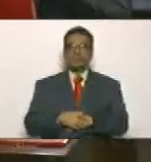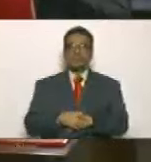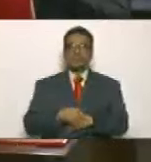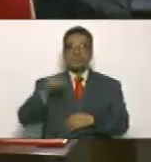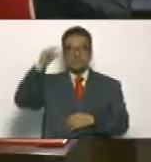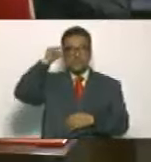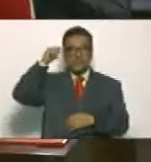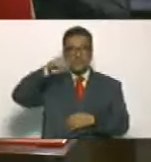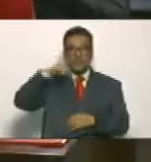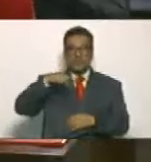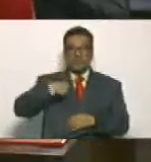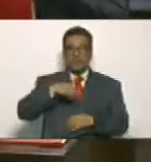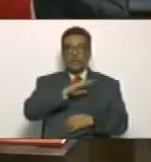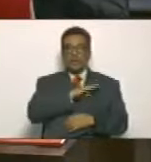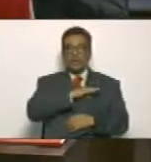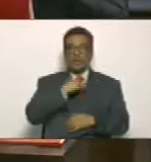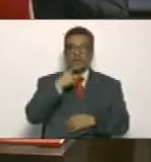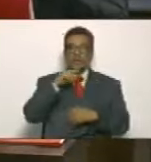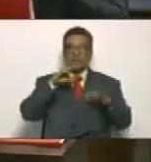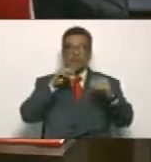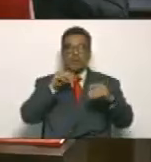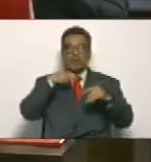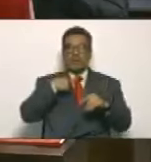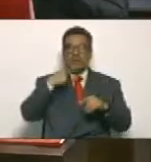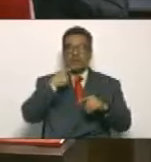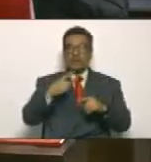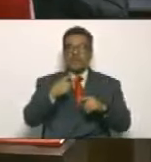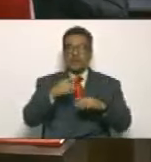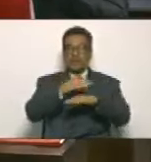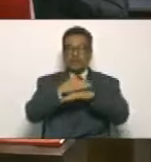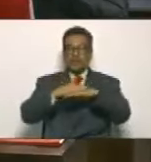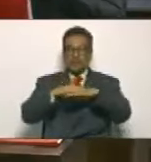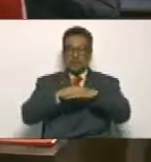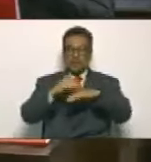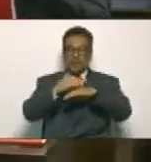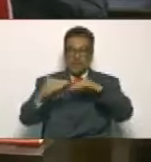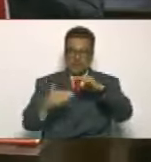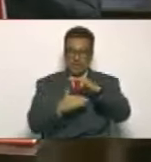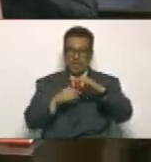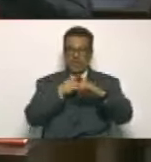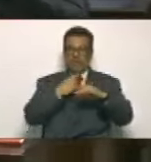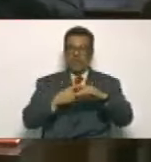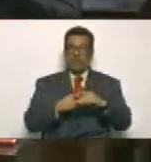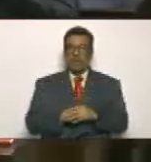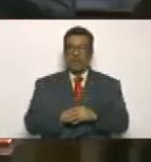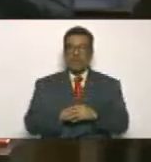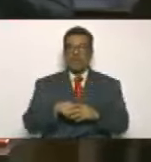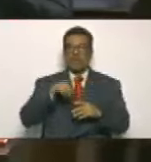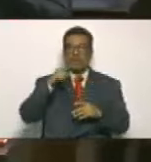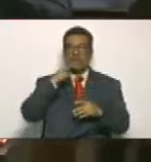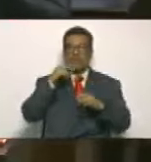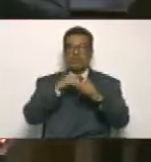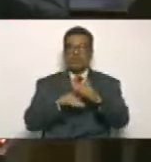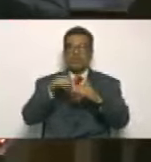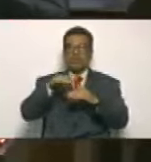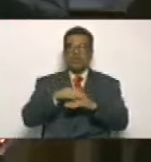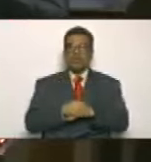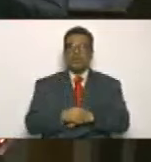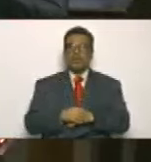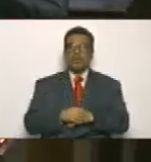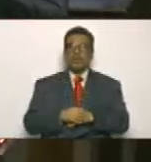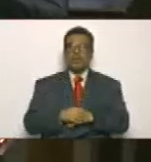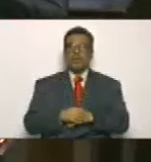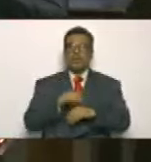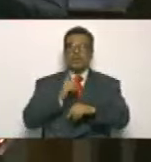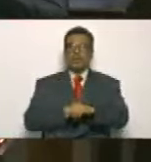Hoy me toca a mí hablar y pido, señor vicepresidente, que es posible que me exceda